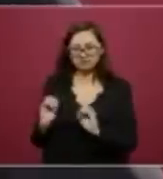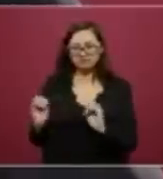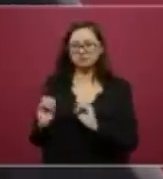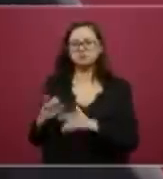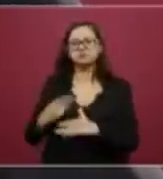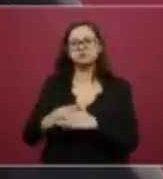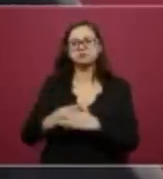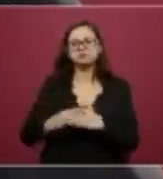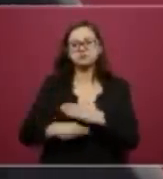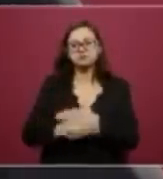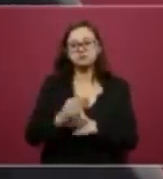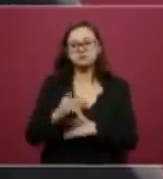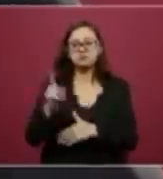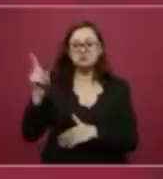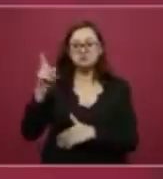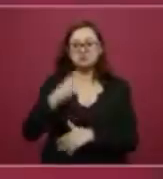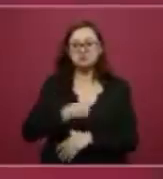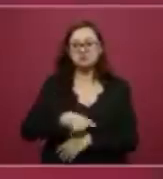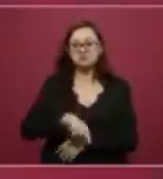en España.